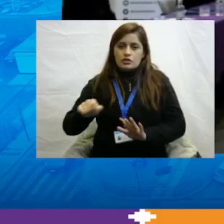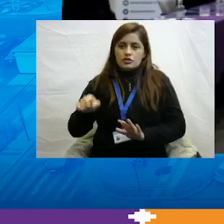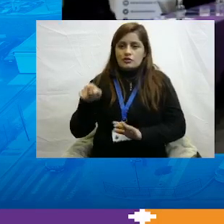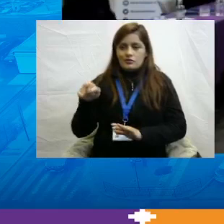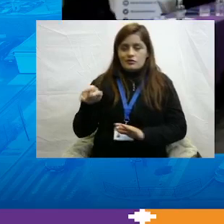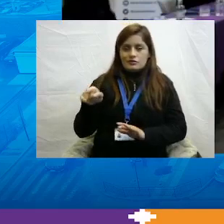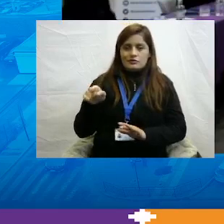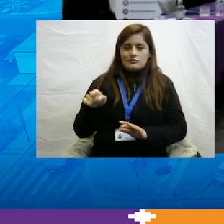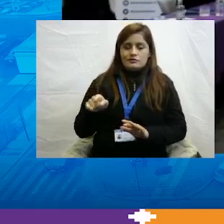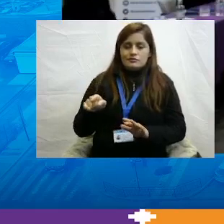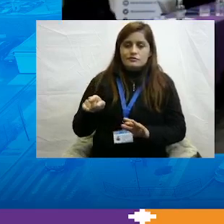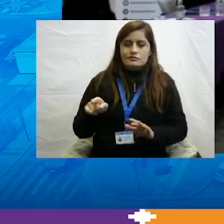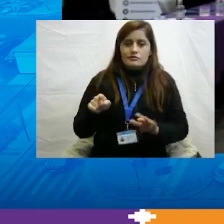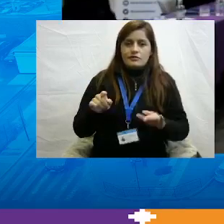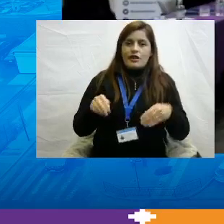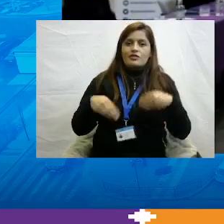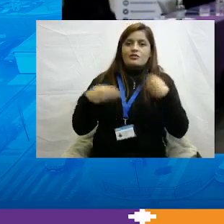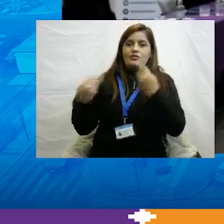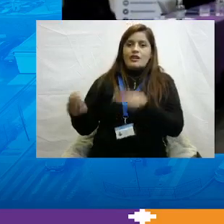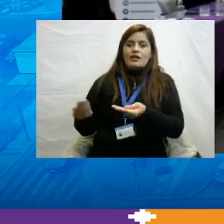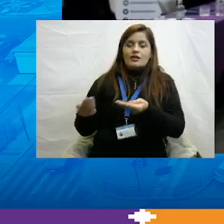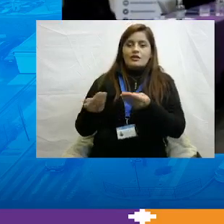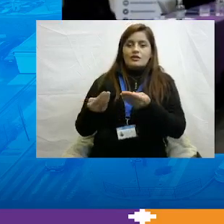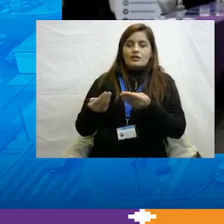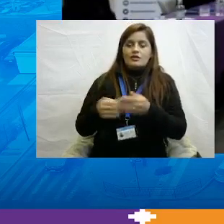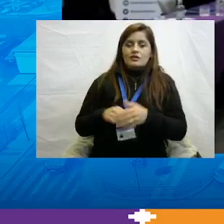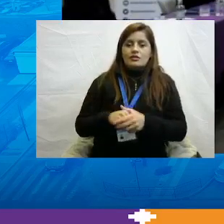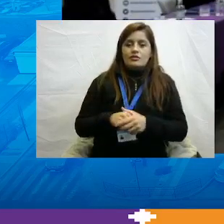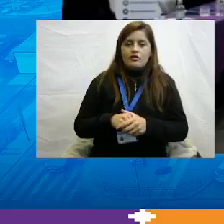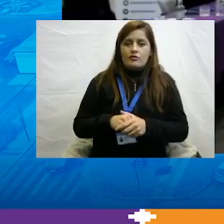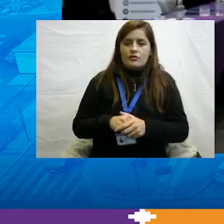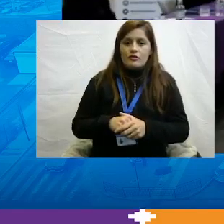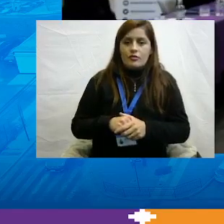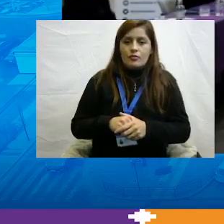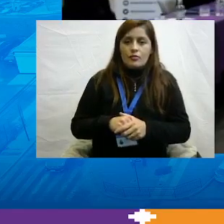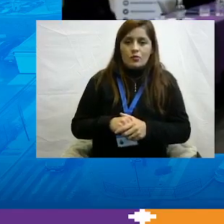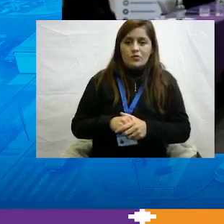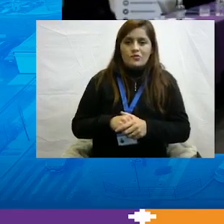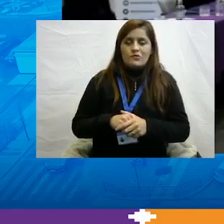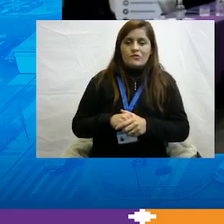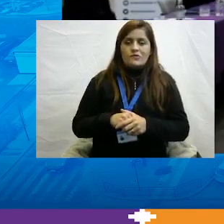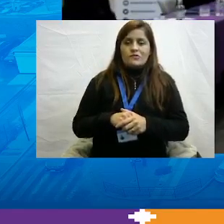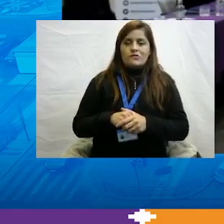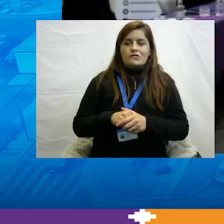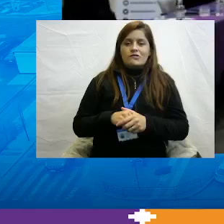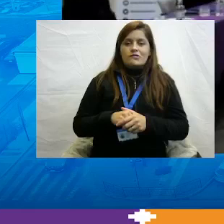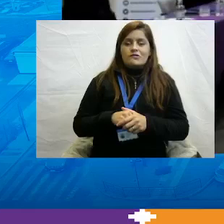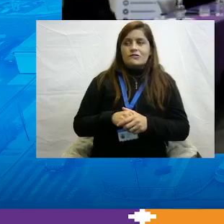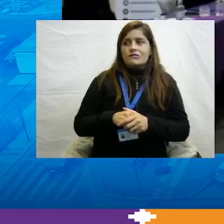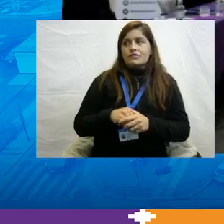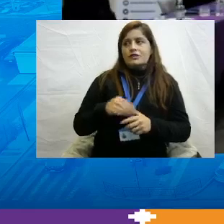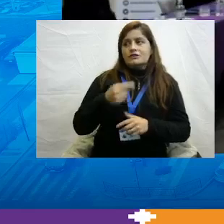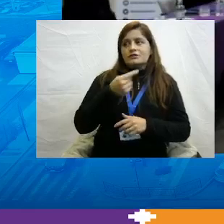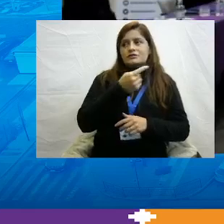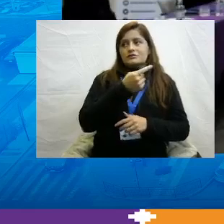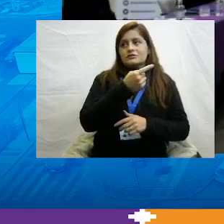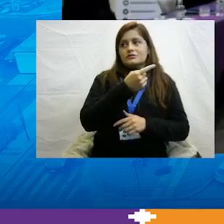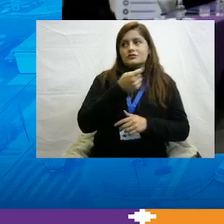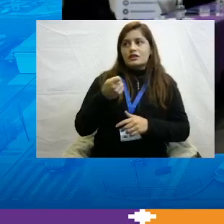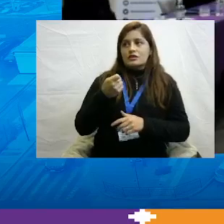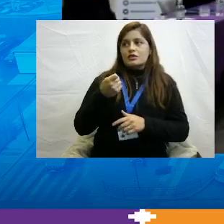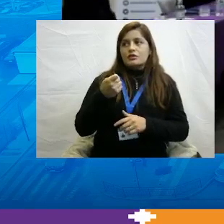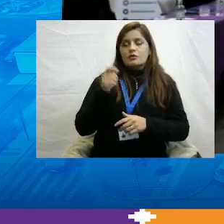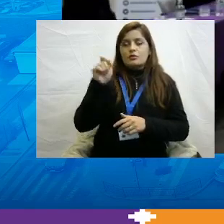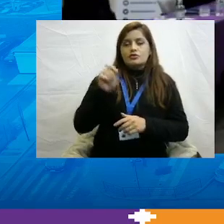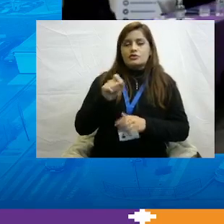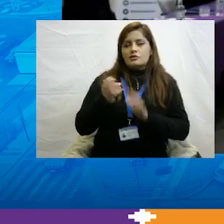Aquí se le ofrece el, no sé, no tengo el cálculo, pero debe ser el 100 y tantos% de adicional.